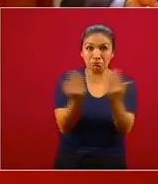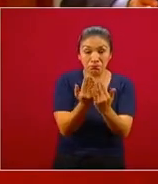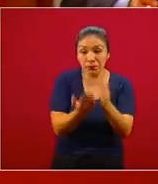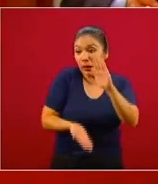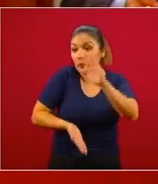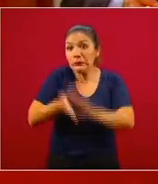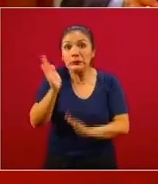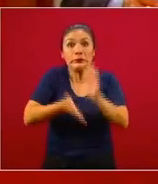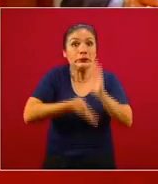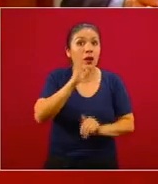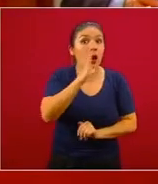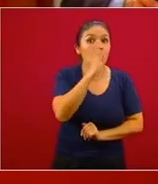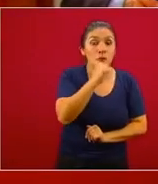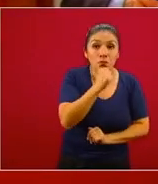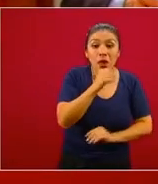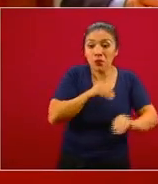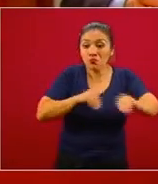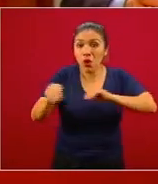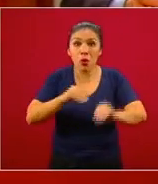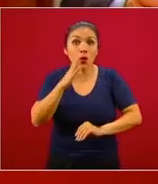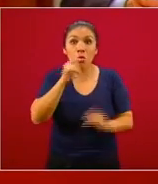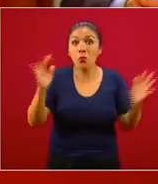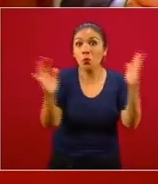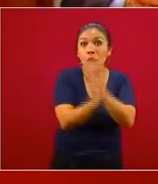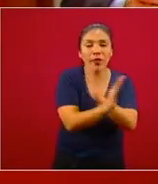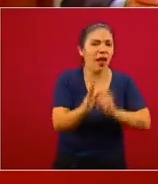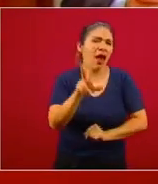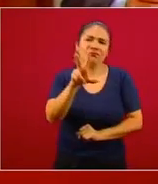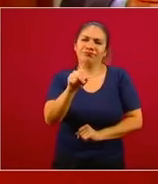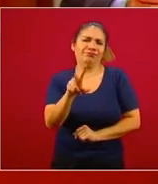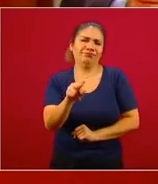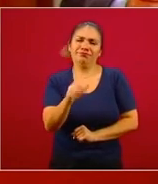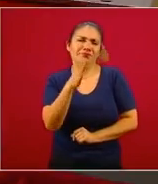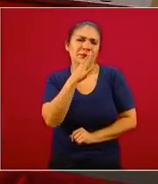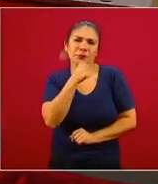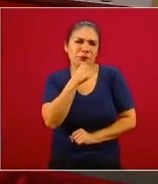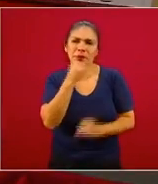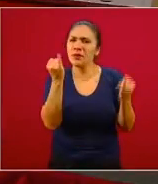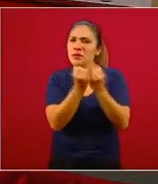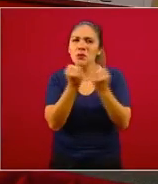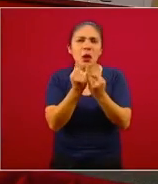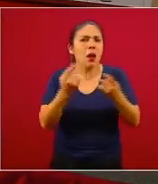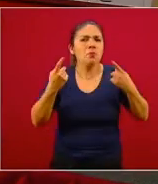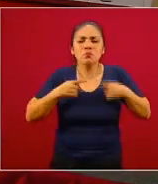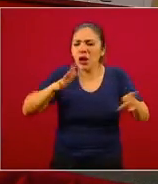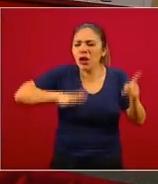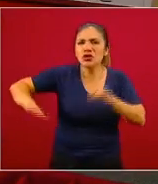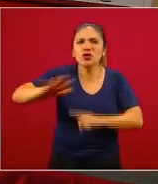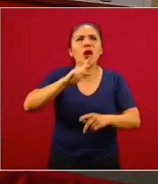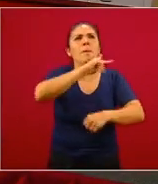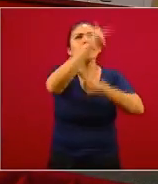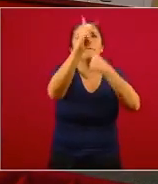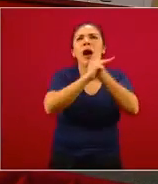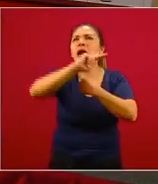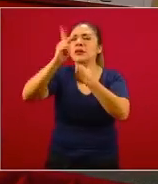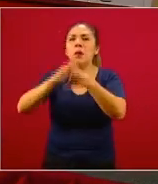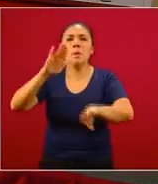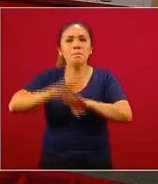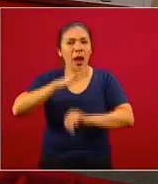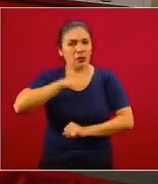this limitación de limited su movilidad en el mobility espacio público. No se puede. period Porque for aún en las long. sociedades que son equitativas Because o más